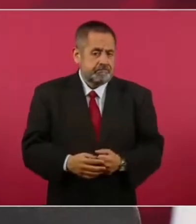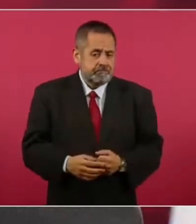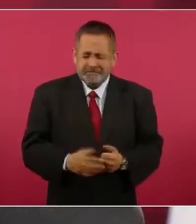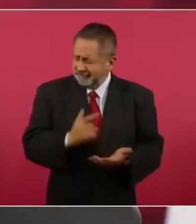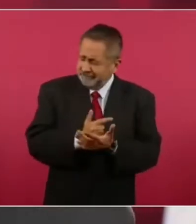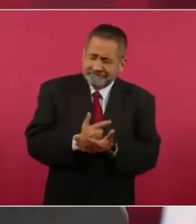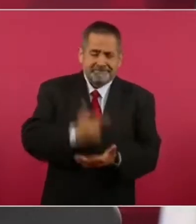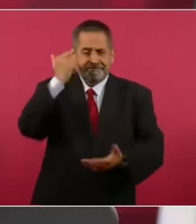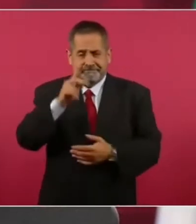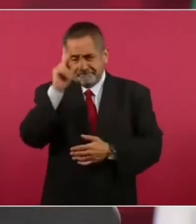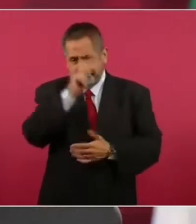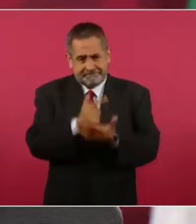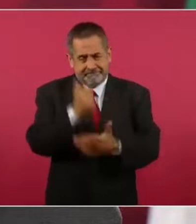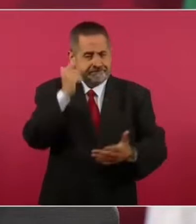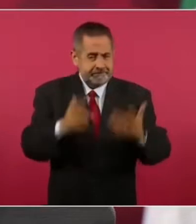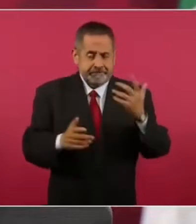muy grave,